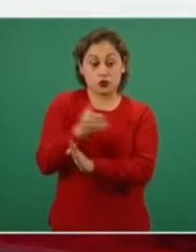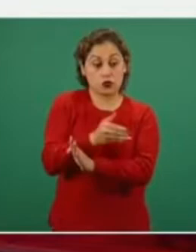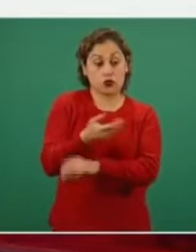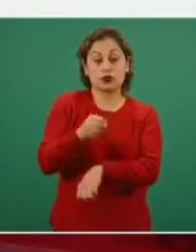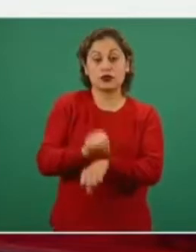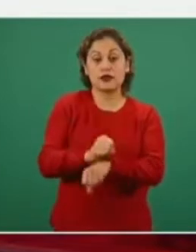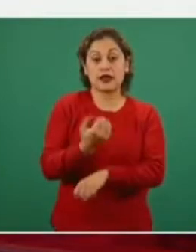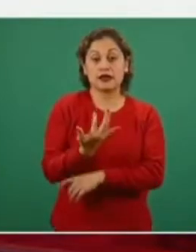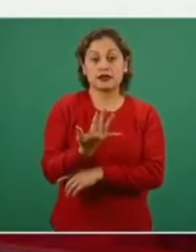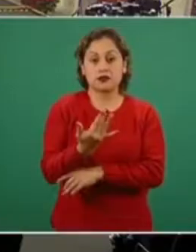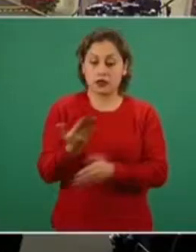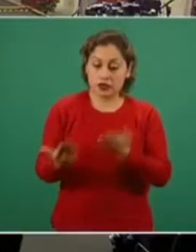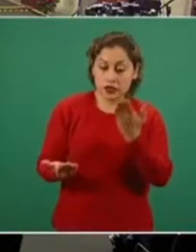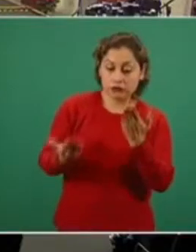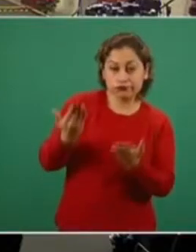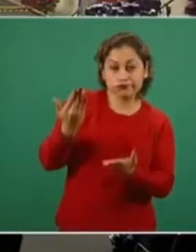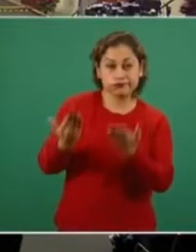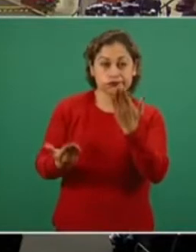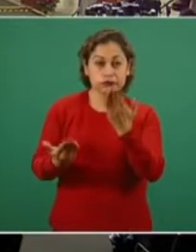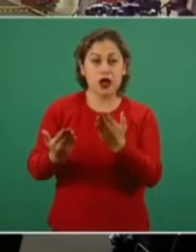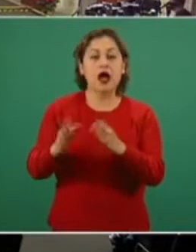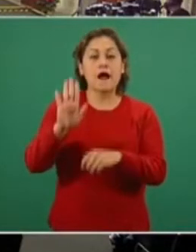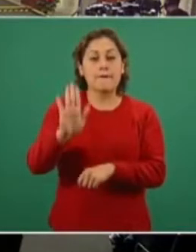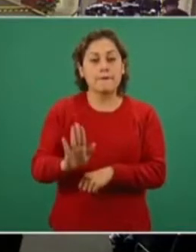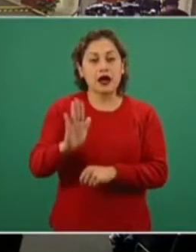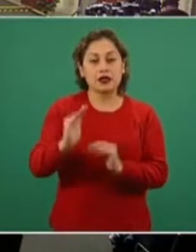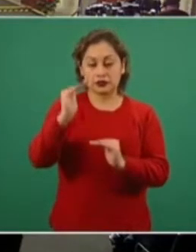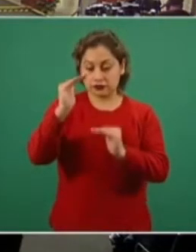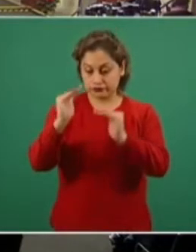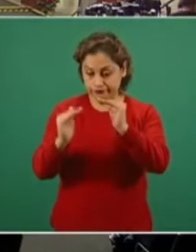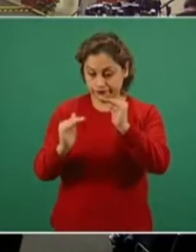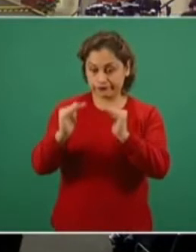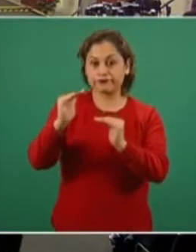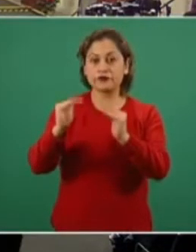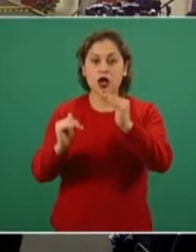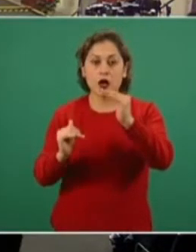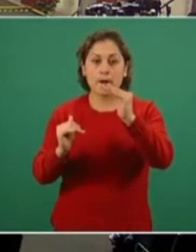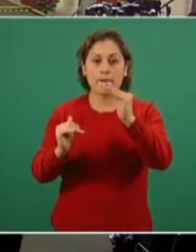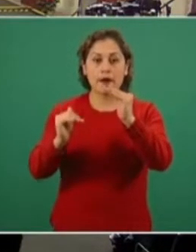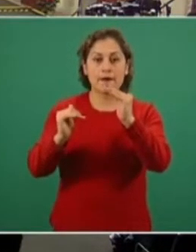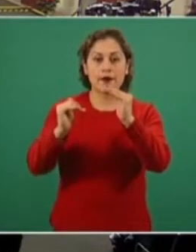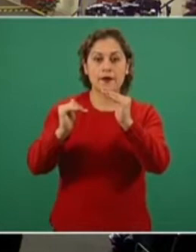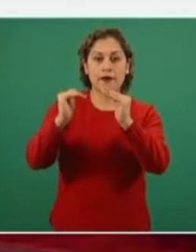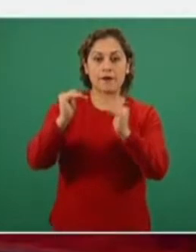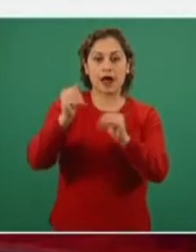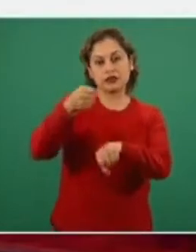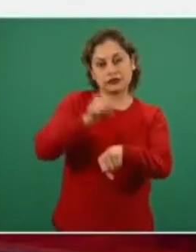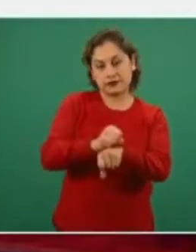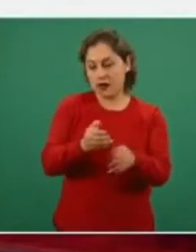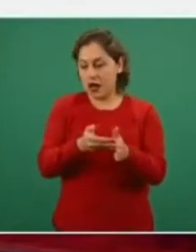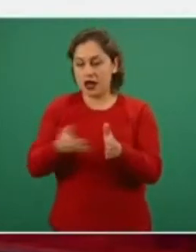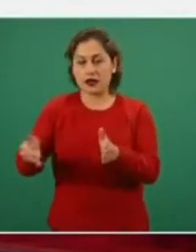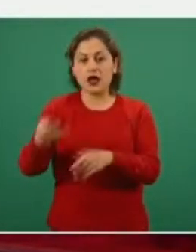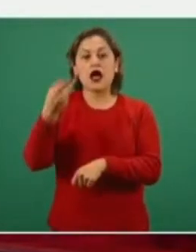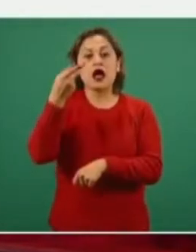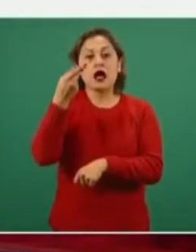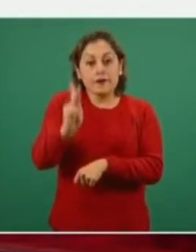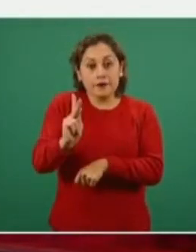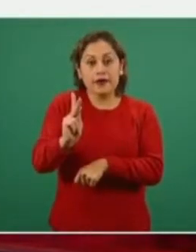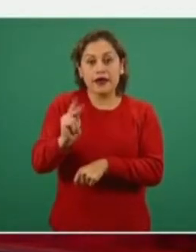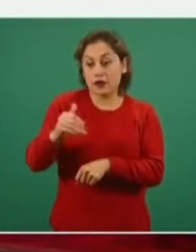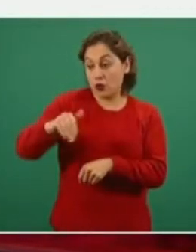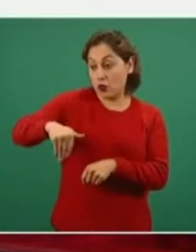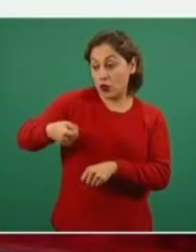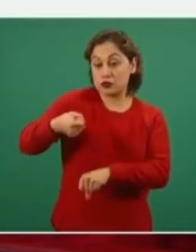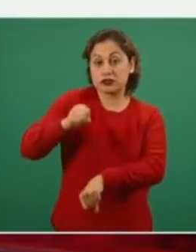un pequeño decremento que se fue disminuyendo conforme a la semana, pero aún así al cerrar esa semana